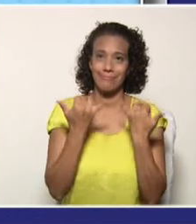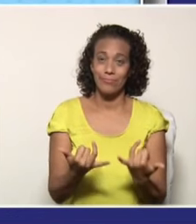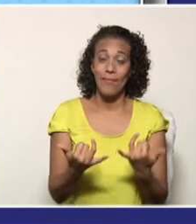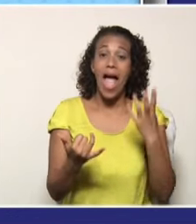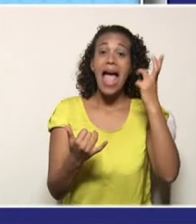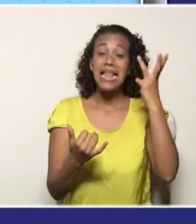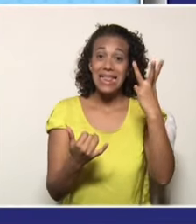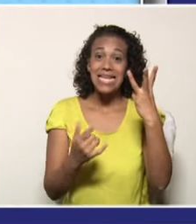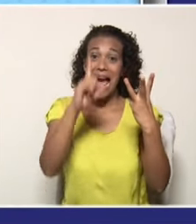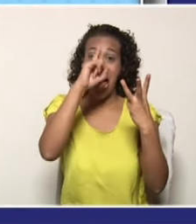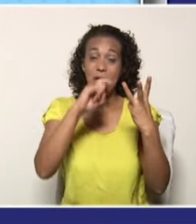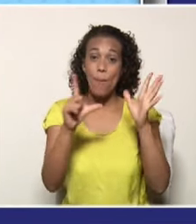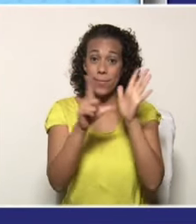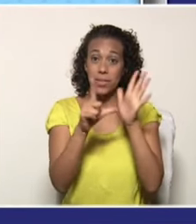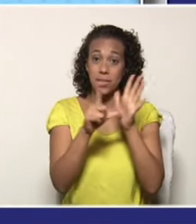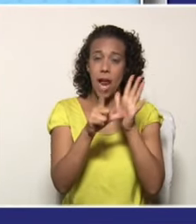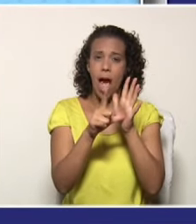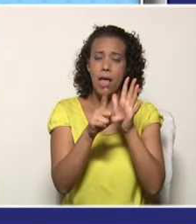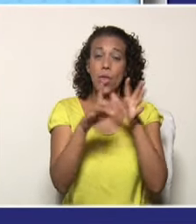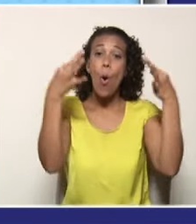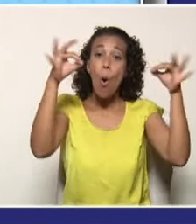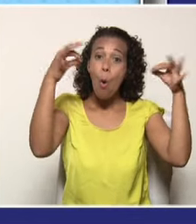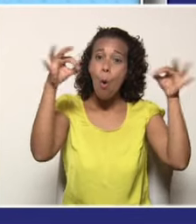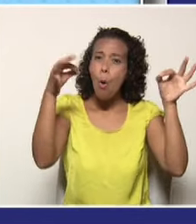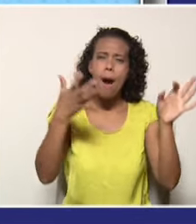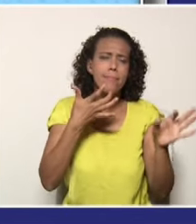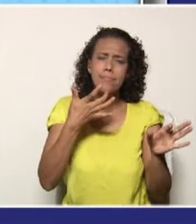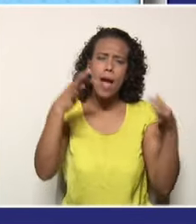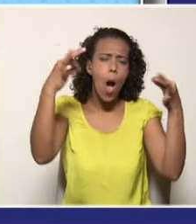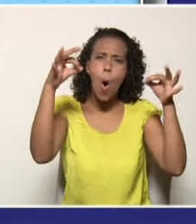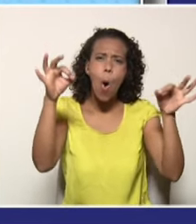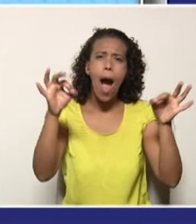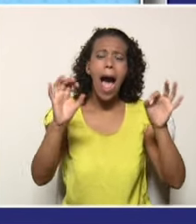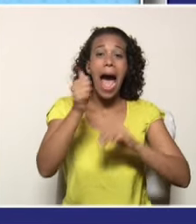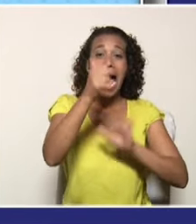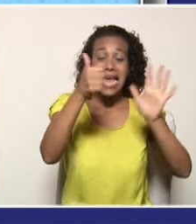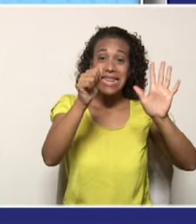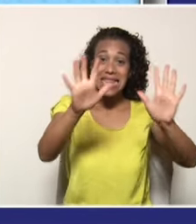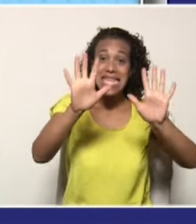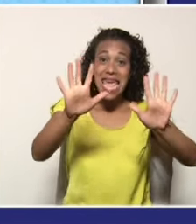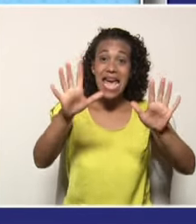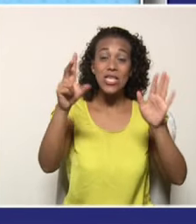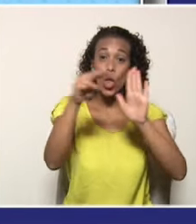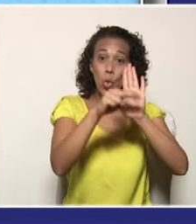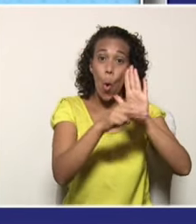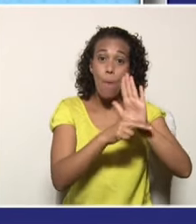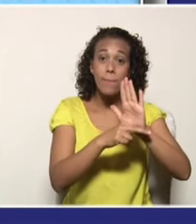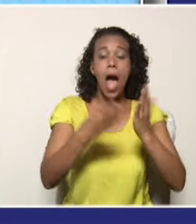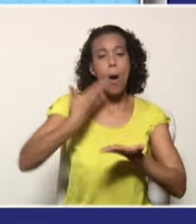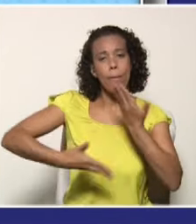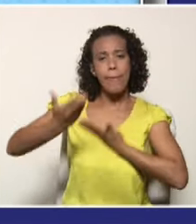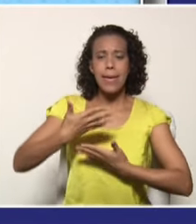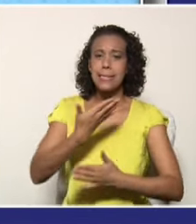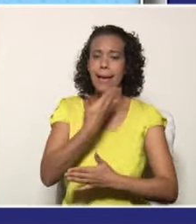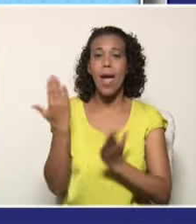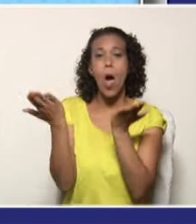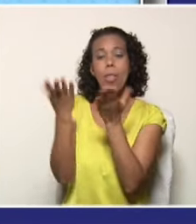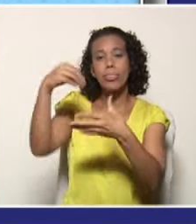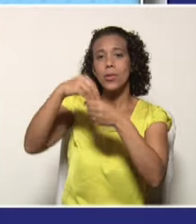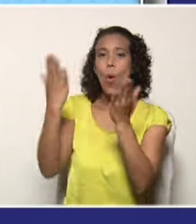Para tercer año vas a escribir en una hoja de papel reciclado 10 normas de convivencia escolar que tú creas que se deben